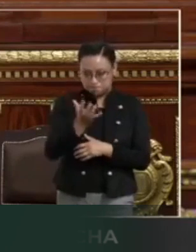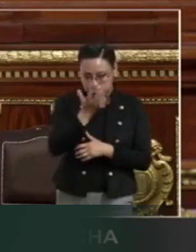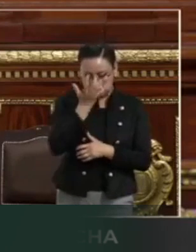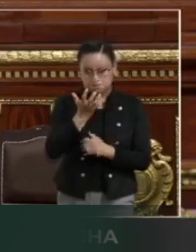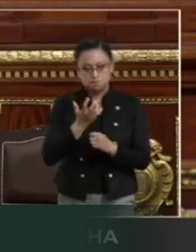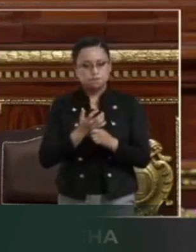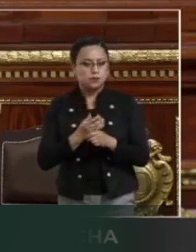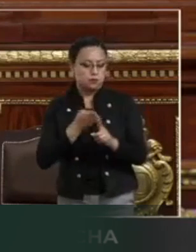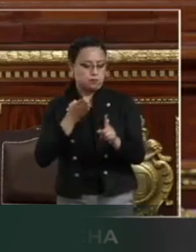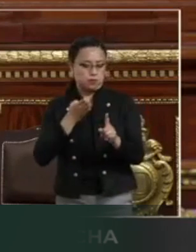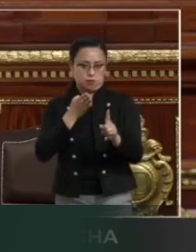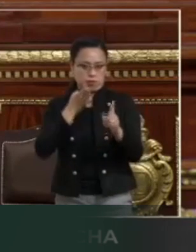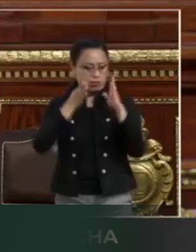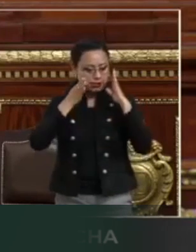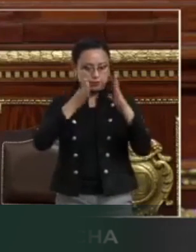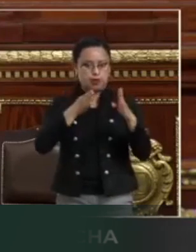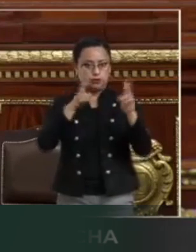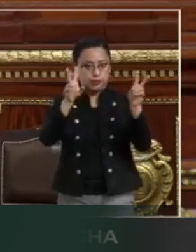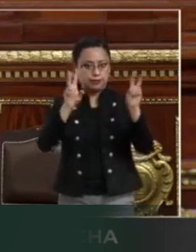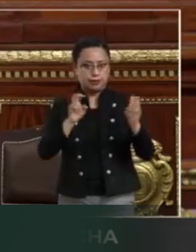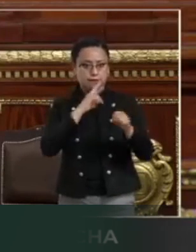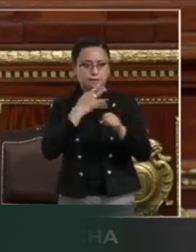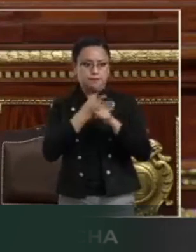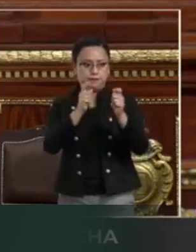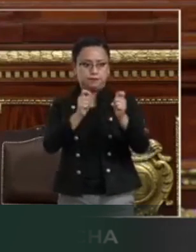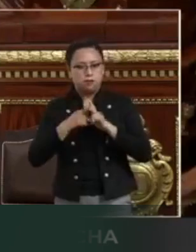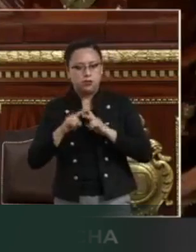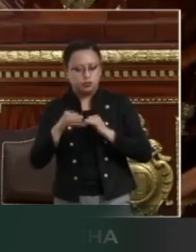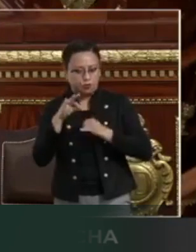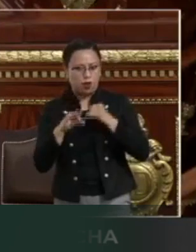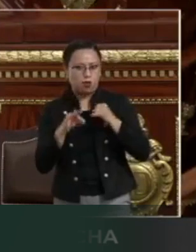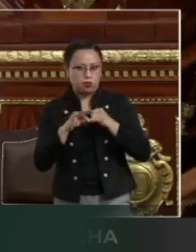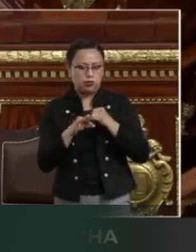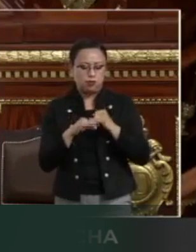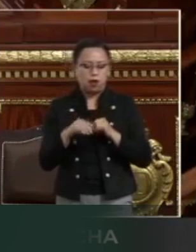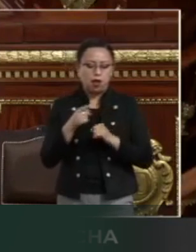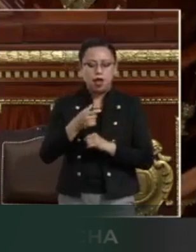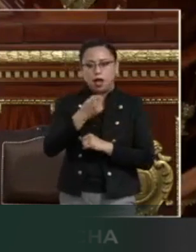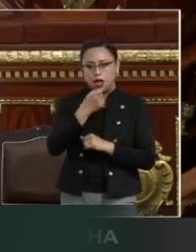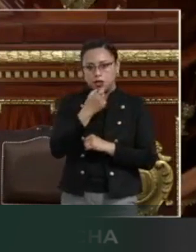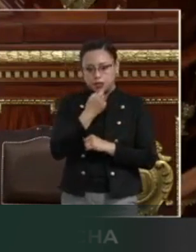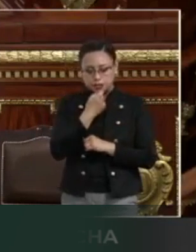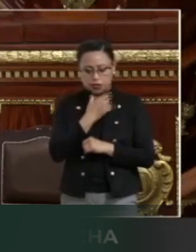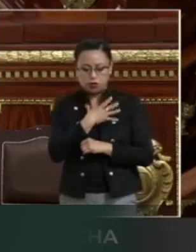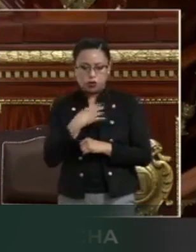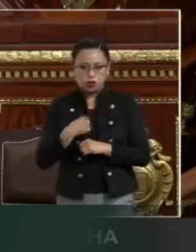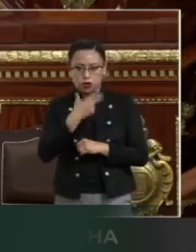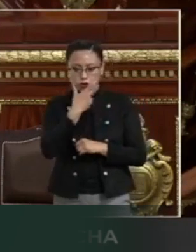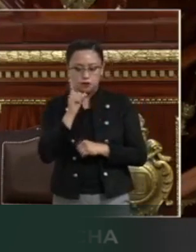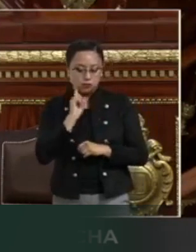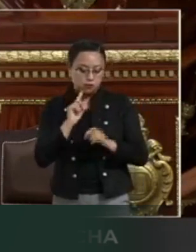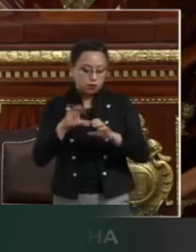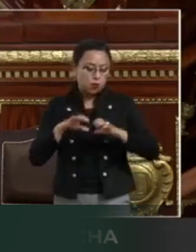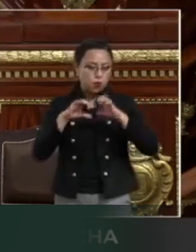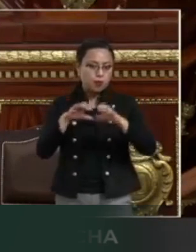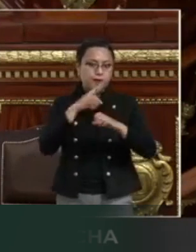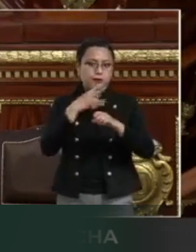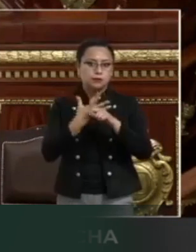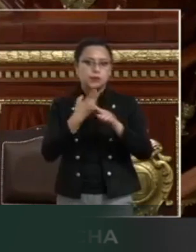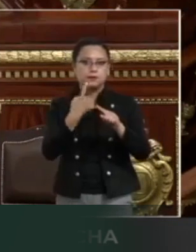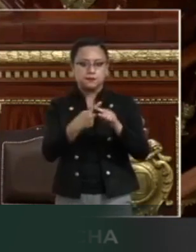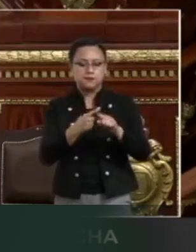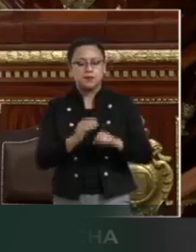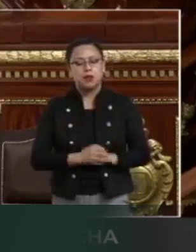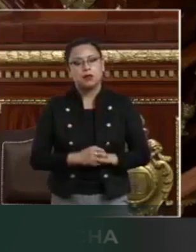las oficinas del Registro Civil donde contrajeron matrimonio, bien sea de manera conjunta o separada. Sesma dijo que la